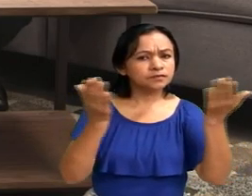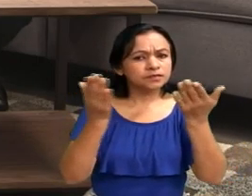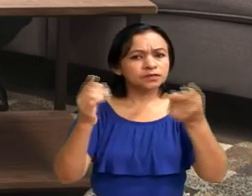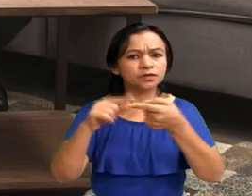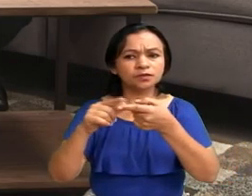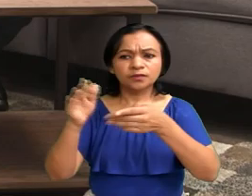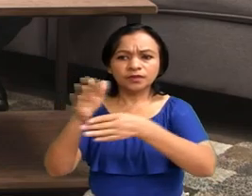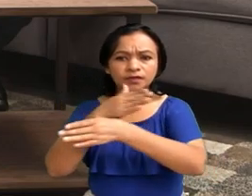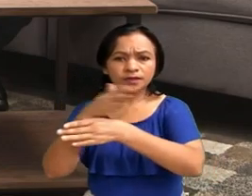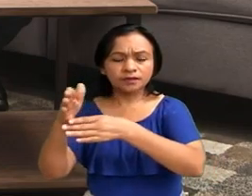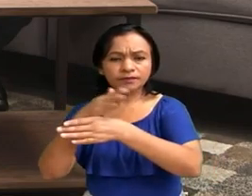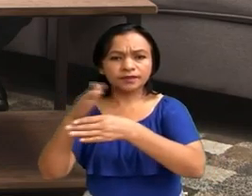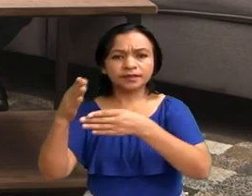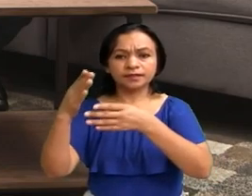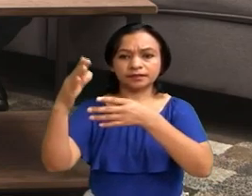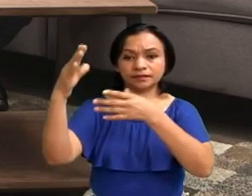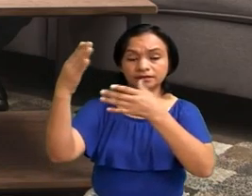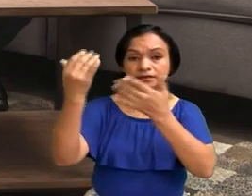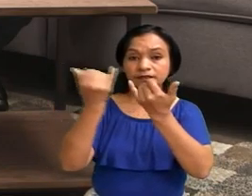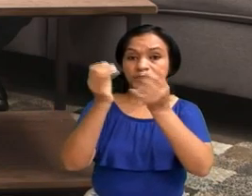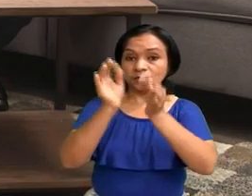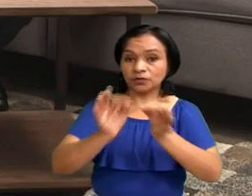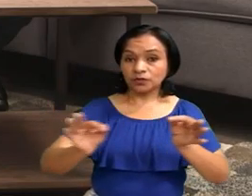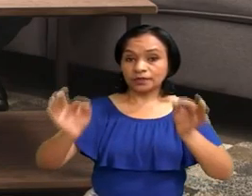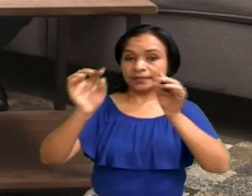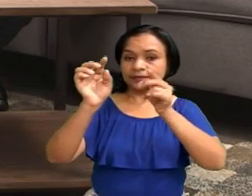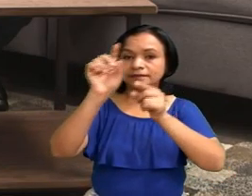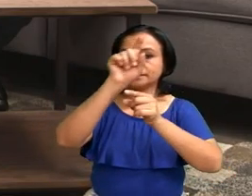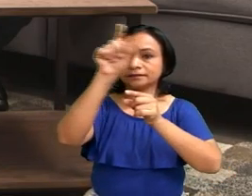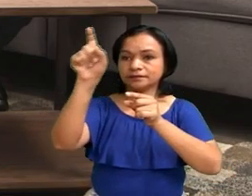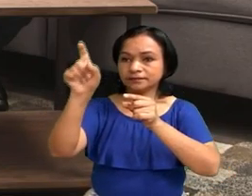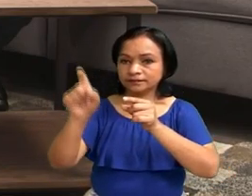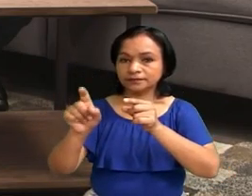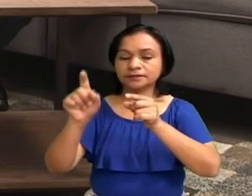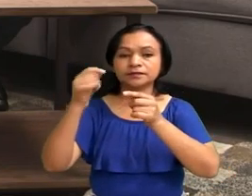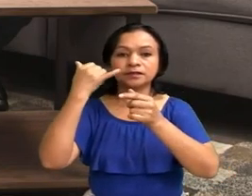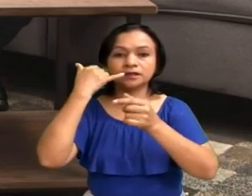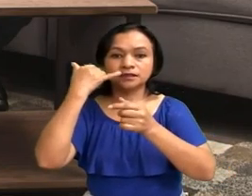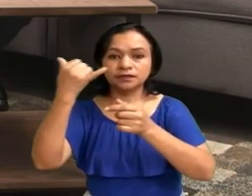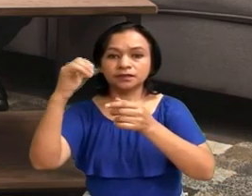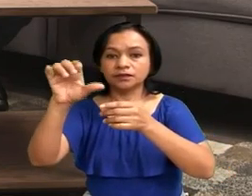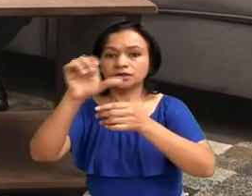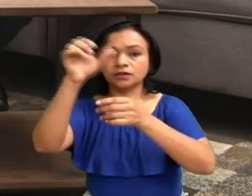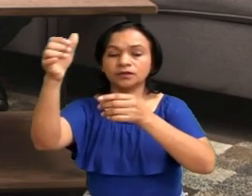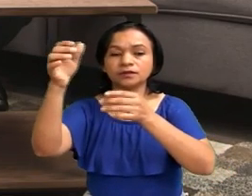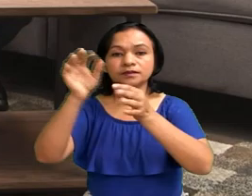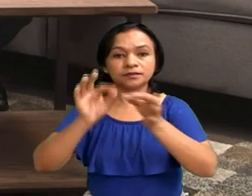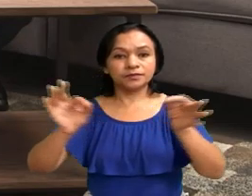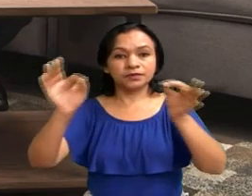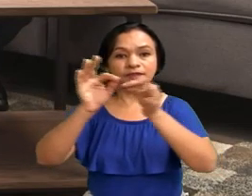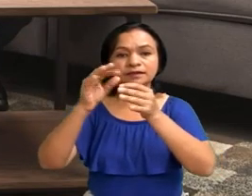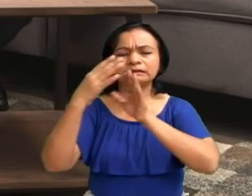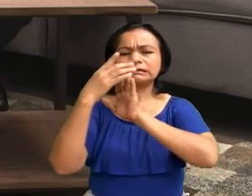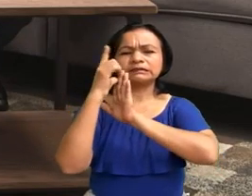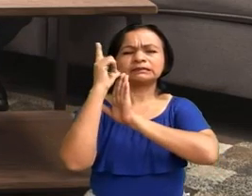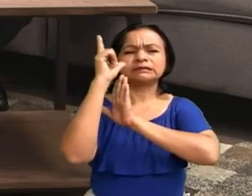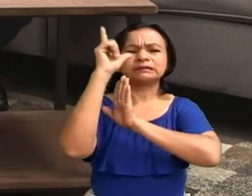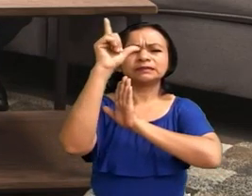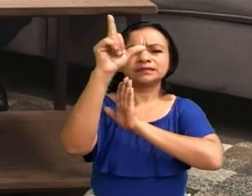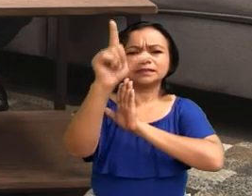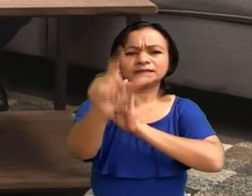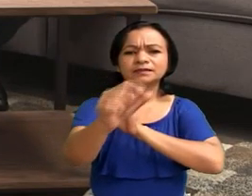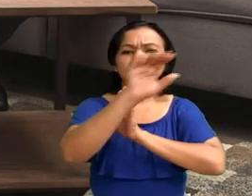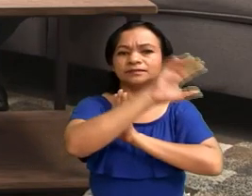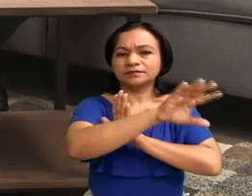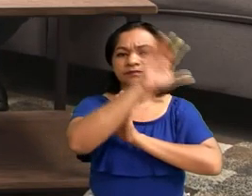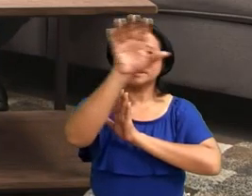y en este particular, la fibra, ¿no?, necesaria para llevar el internet y las telecomunicaciones de otra índole en nuestro territorio. ¿Cómo avanzamos dentro de